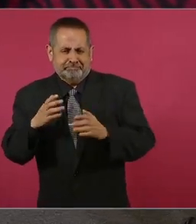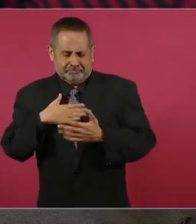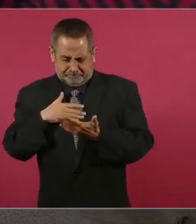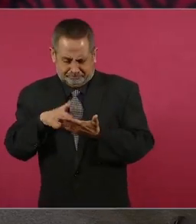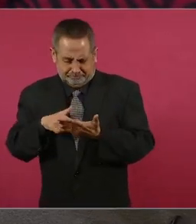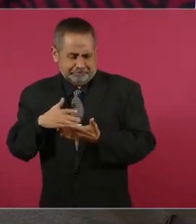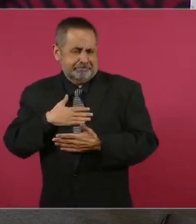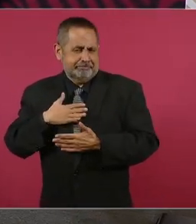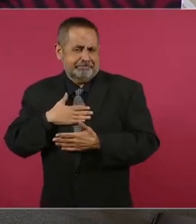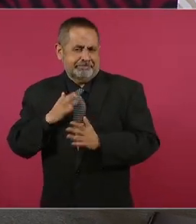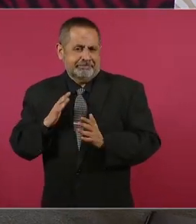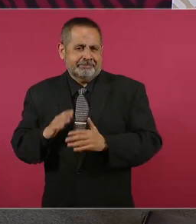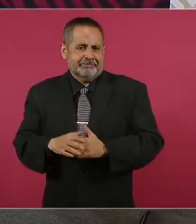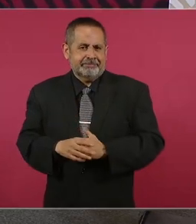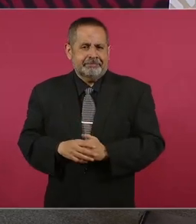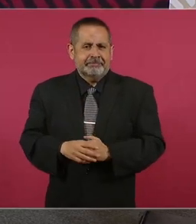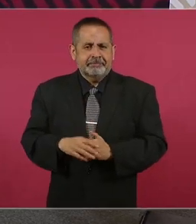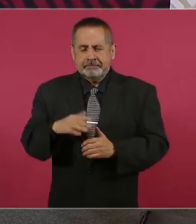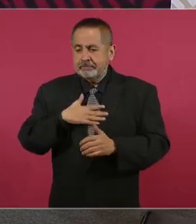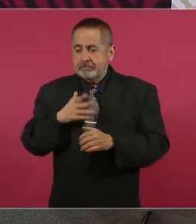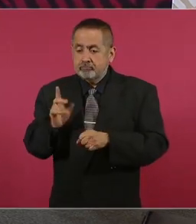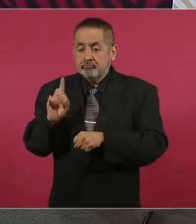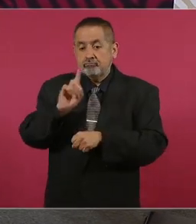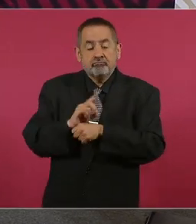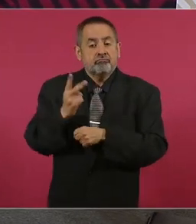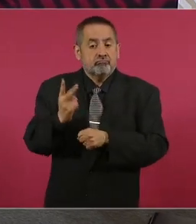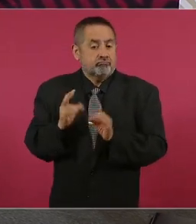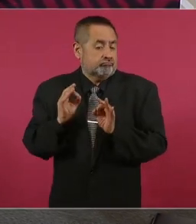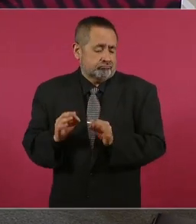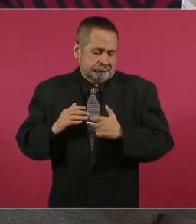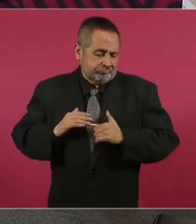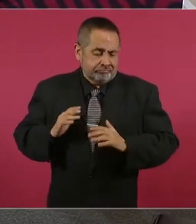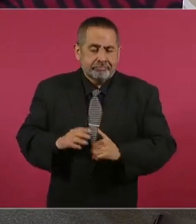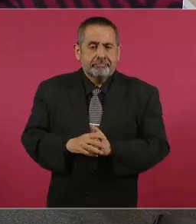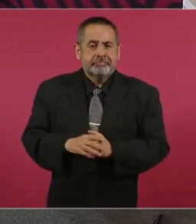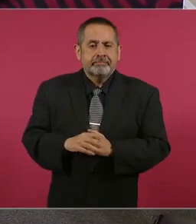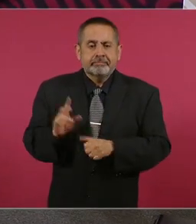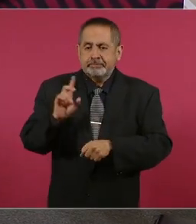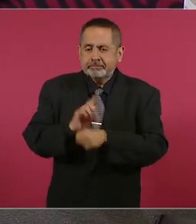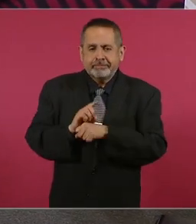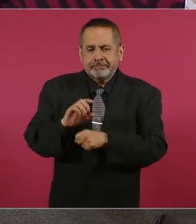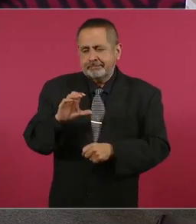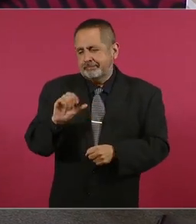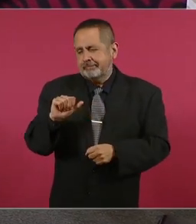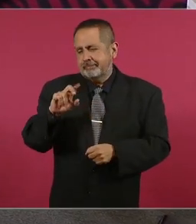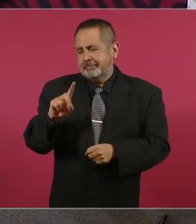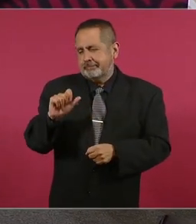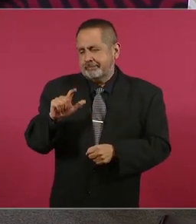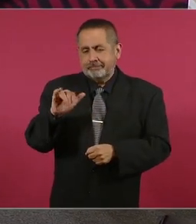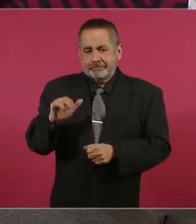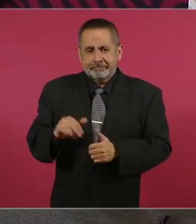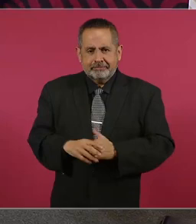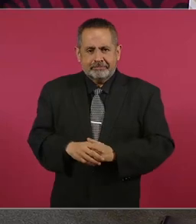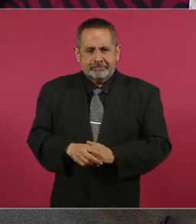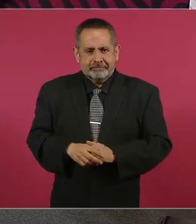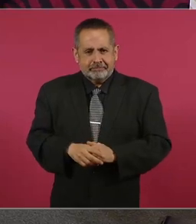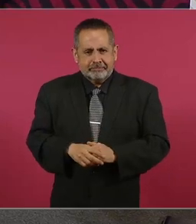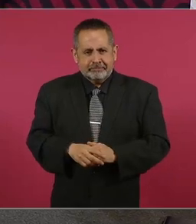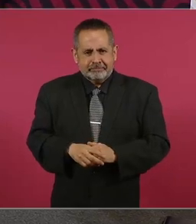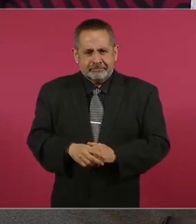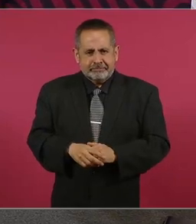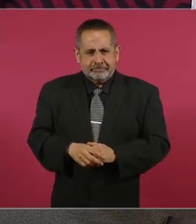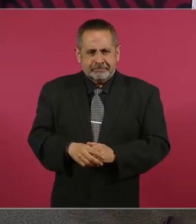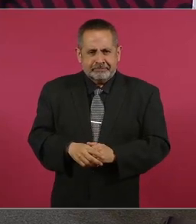Además, porque eso es el día 2, la Candelaria. Pero sí, vamos